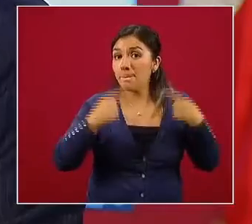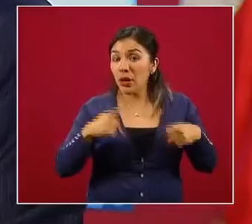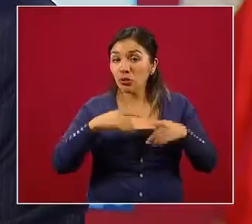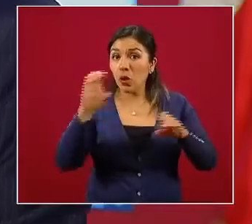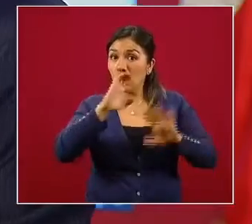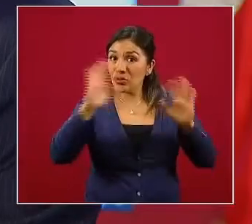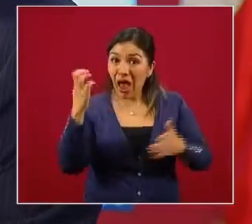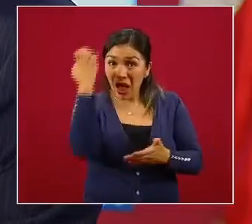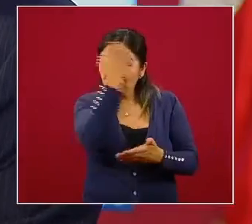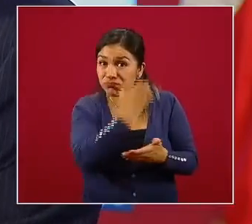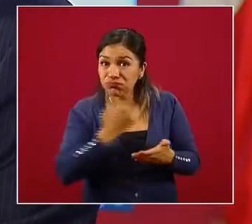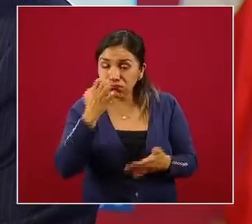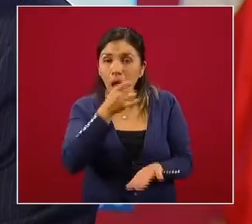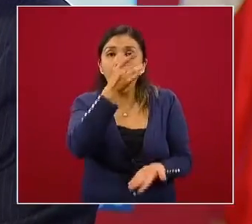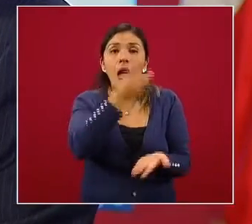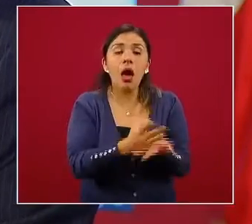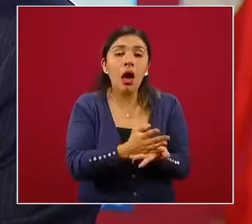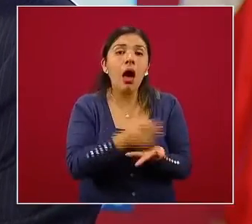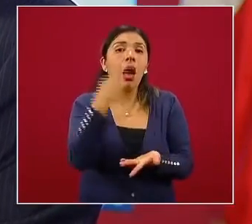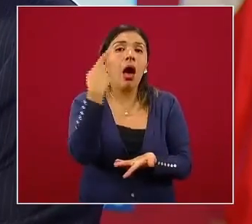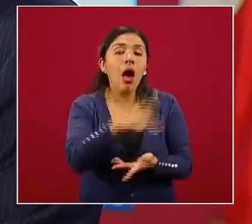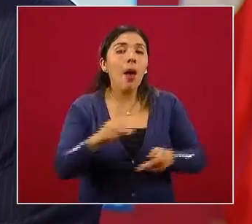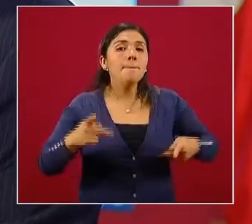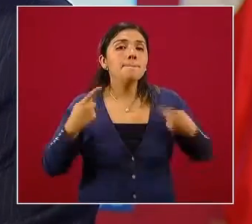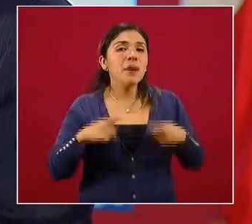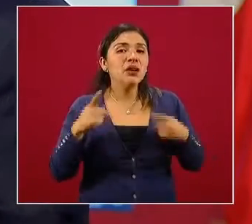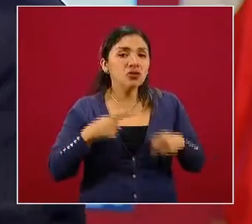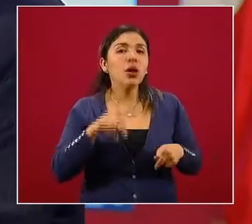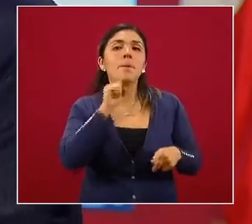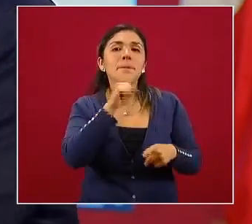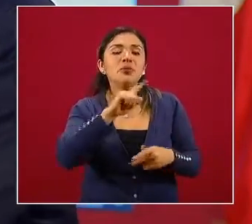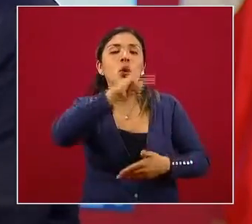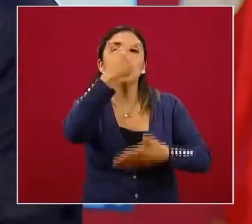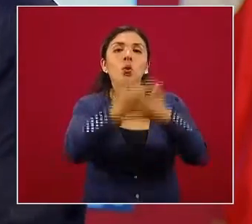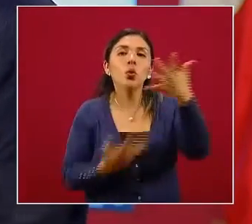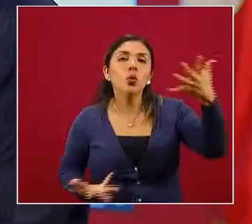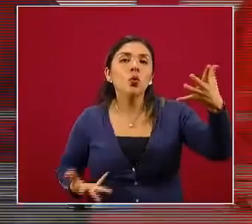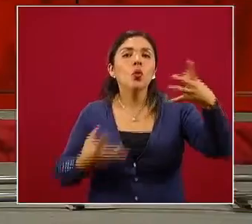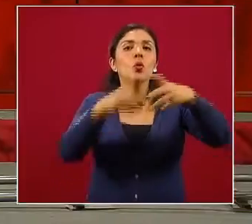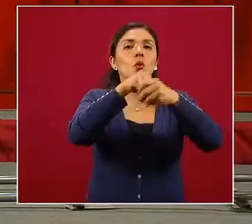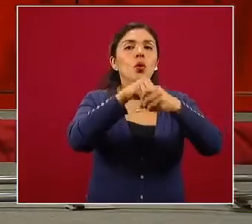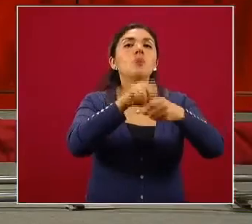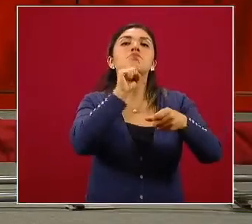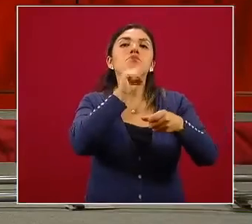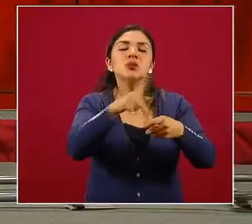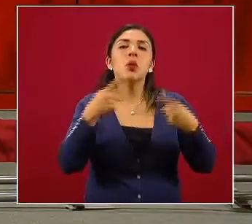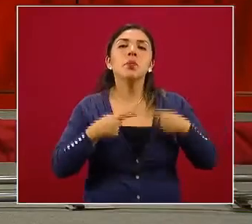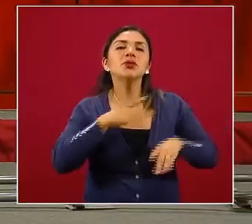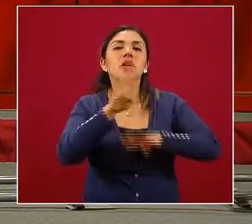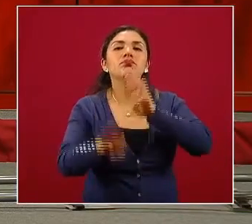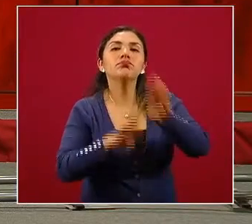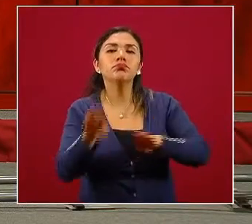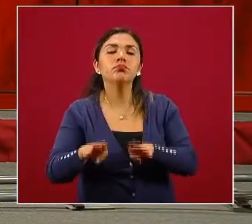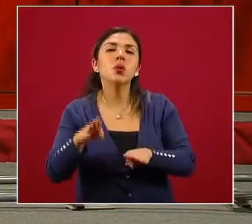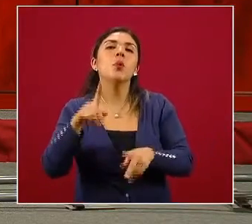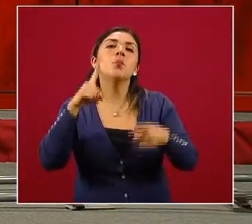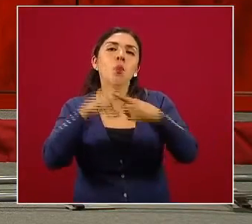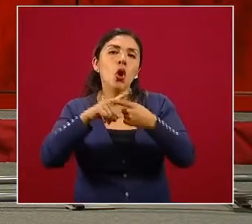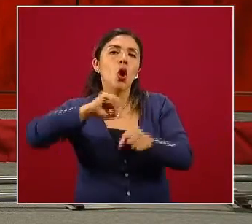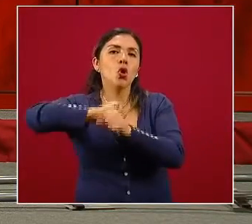haga el análisis será identificada como parte de la suma o de la estadística de mortalidad relacionada con